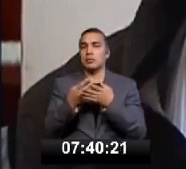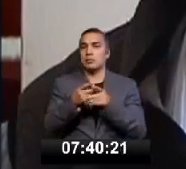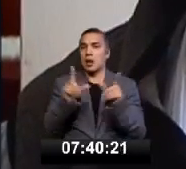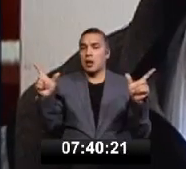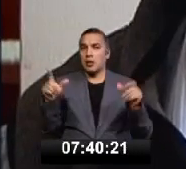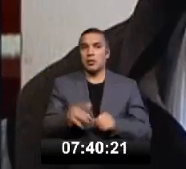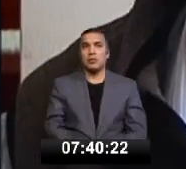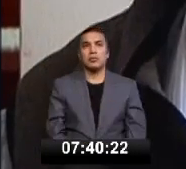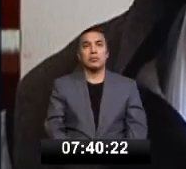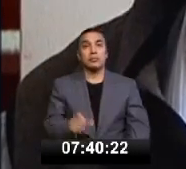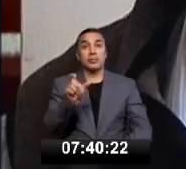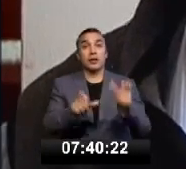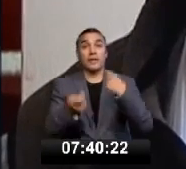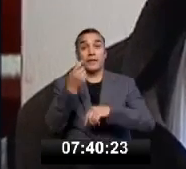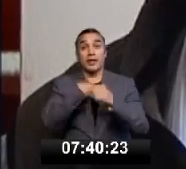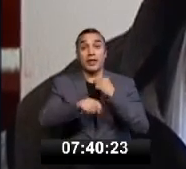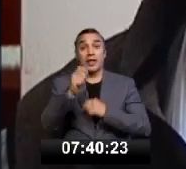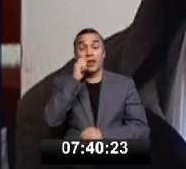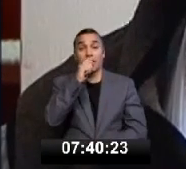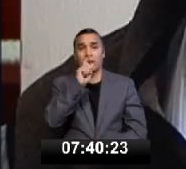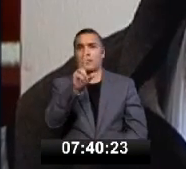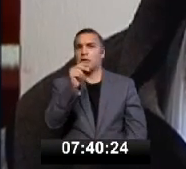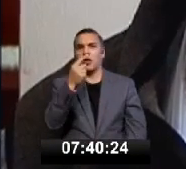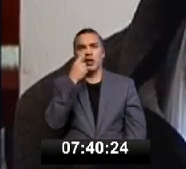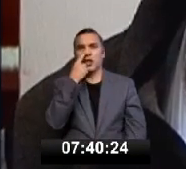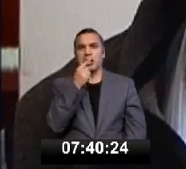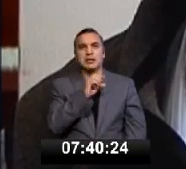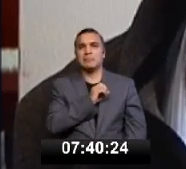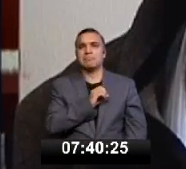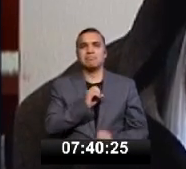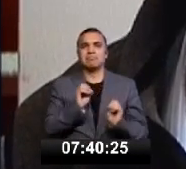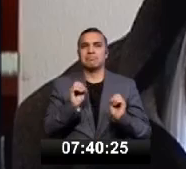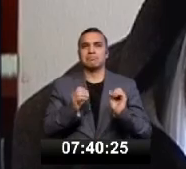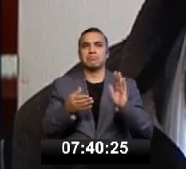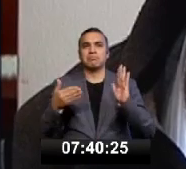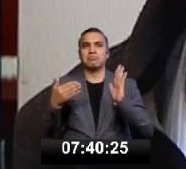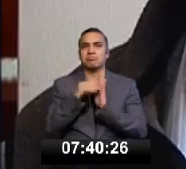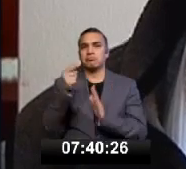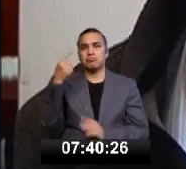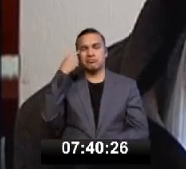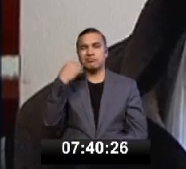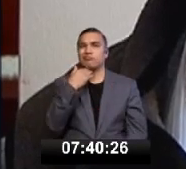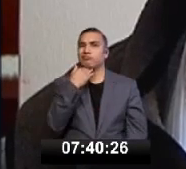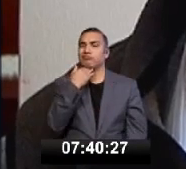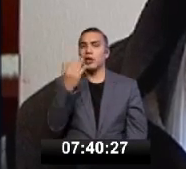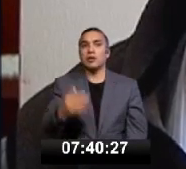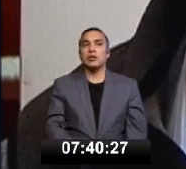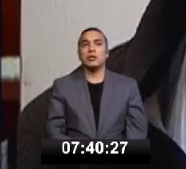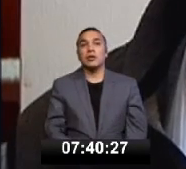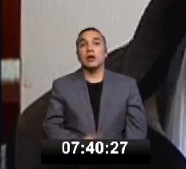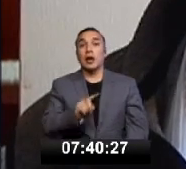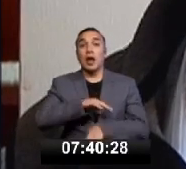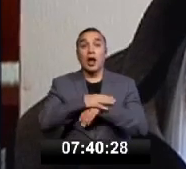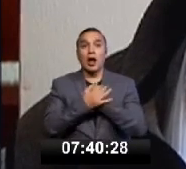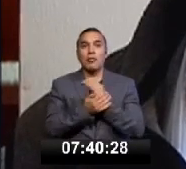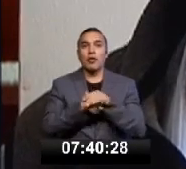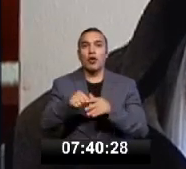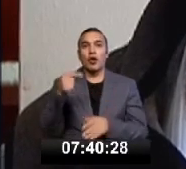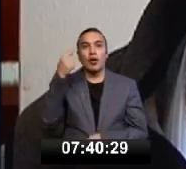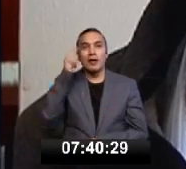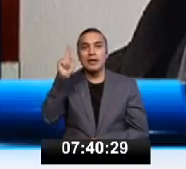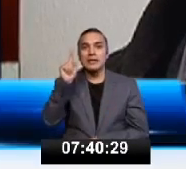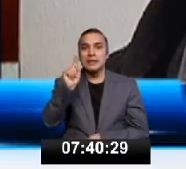criminales y a los cárteles no les interesa ir contra el Estado, sino aprovecharse del